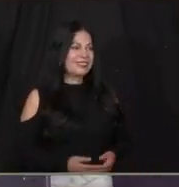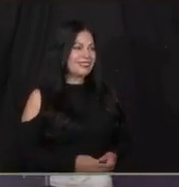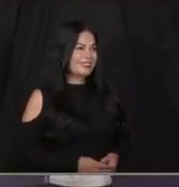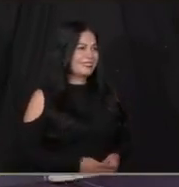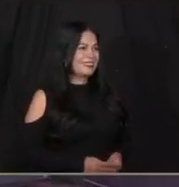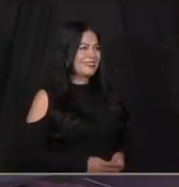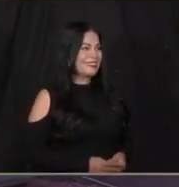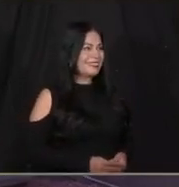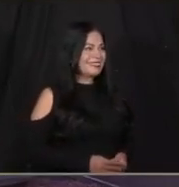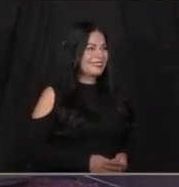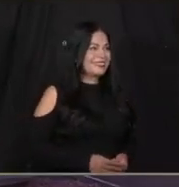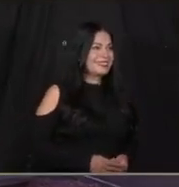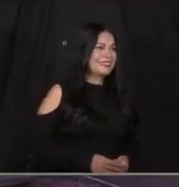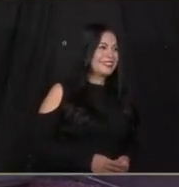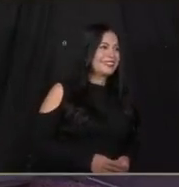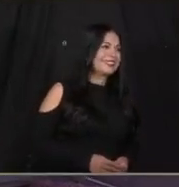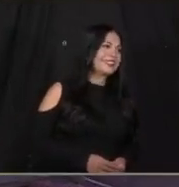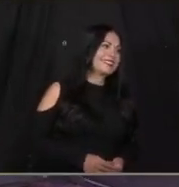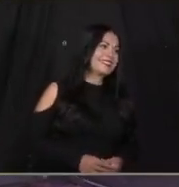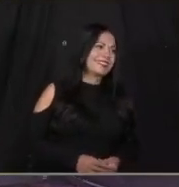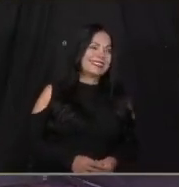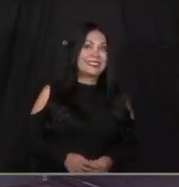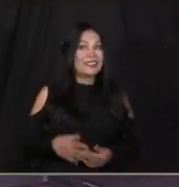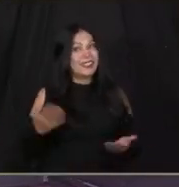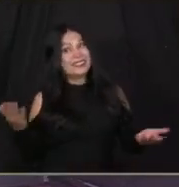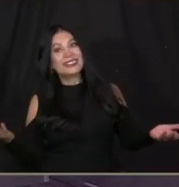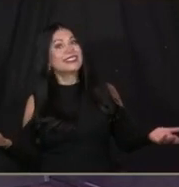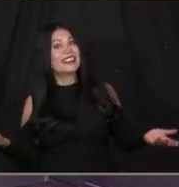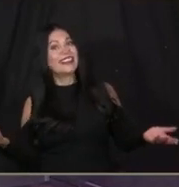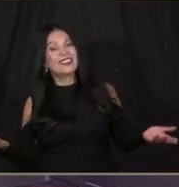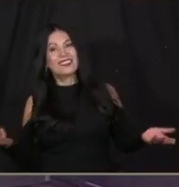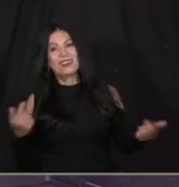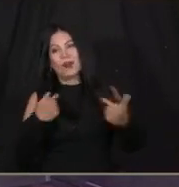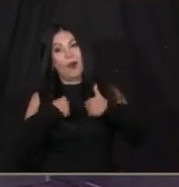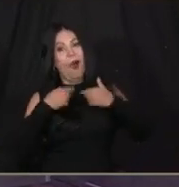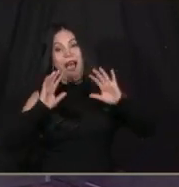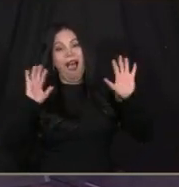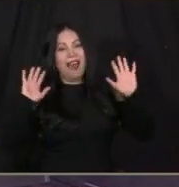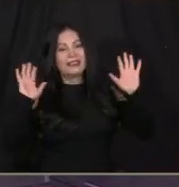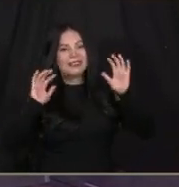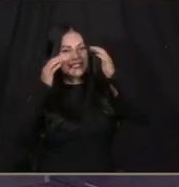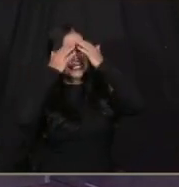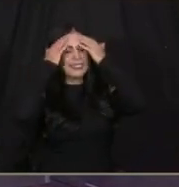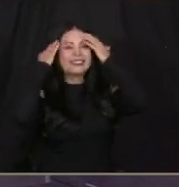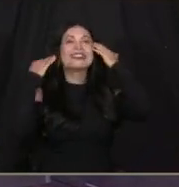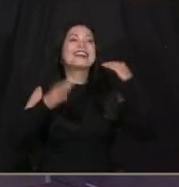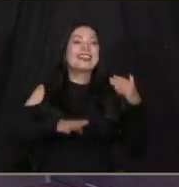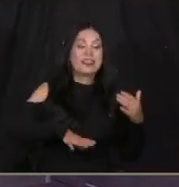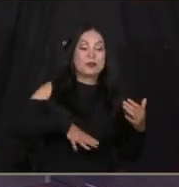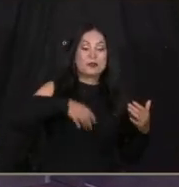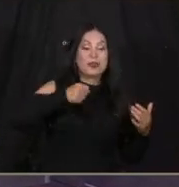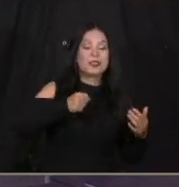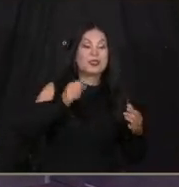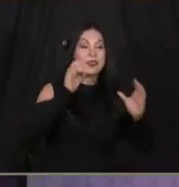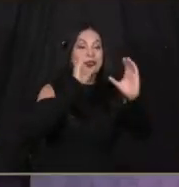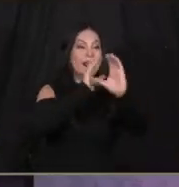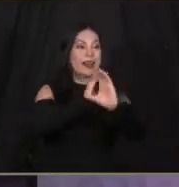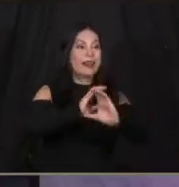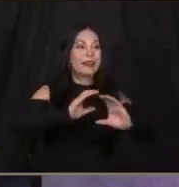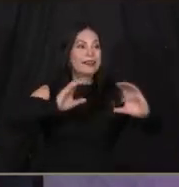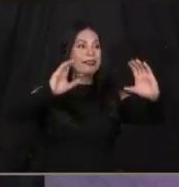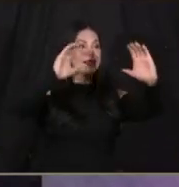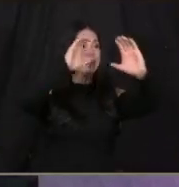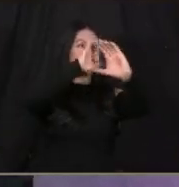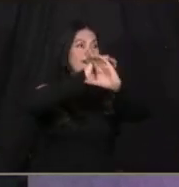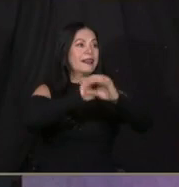eso fue porque no me bañé que viene directamente del aeropuerto no fue por el esfuerzo de más seguro Oye no pero sí de hecho hasta me daban un